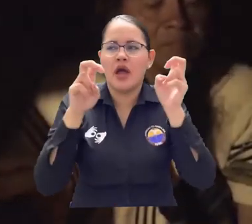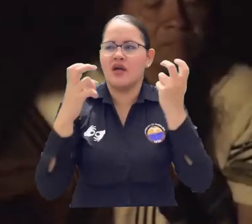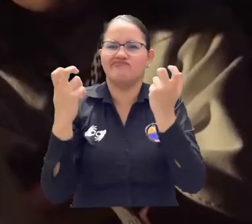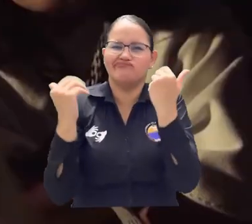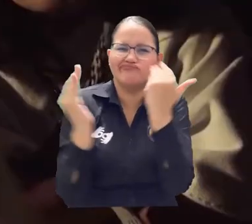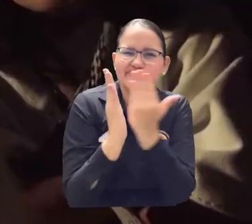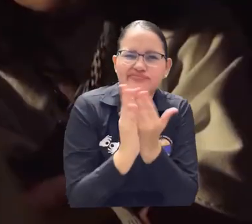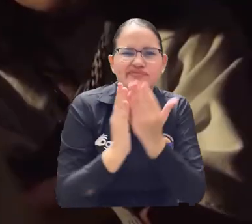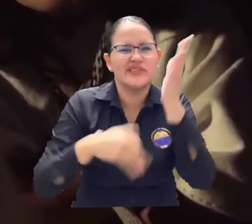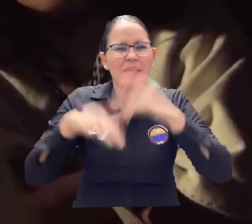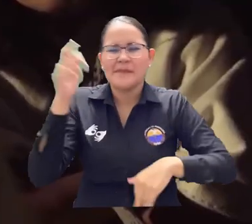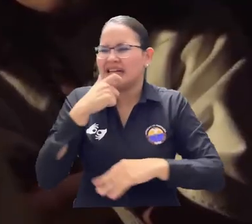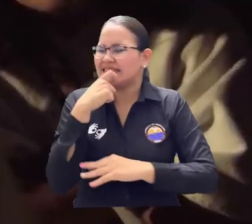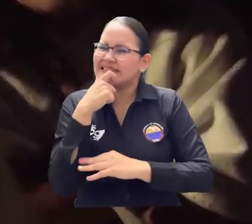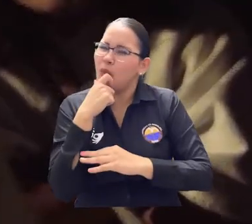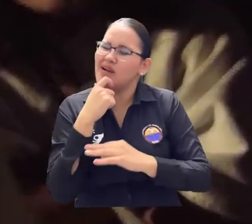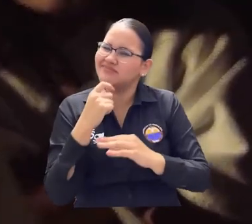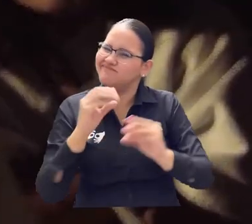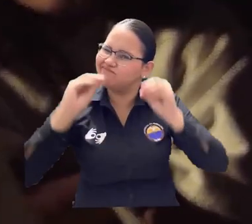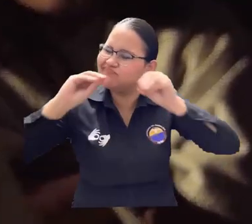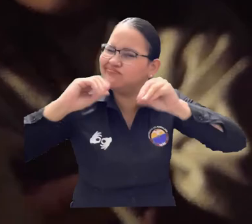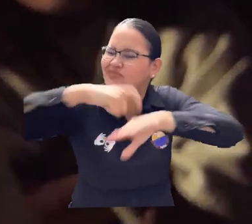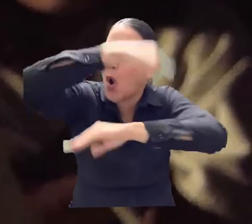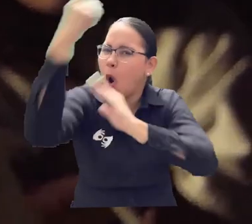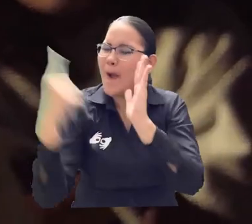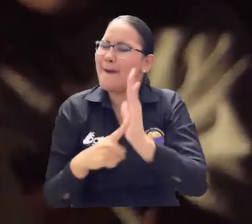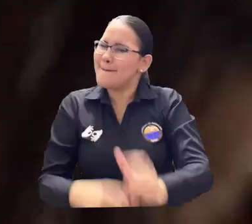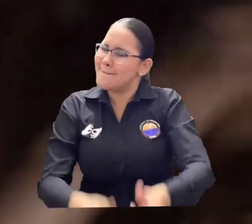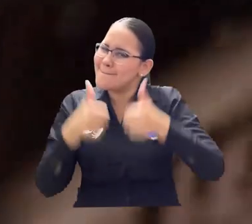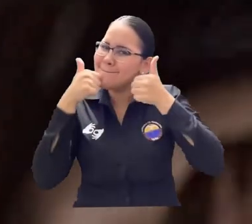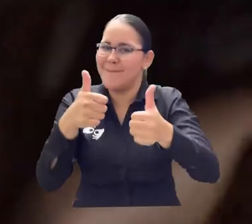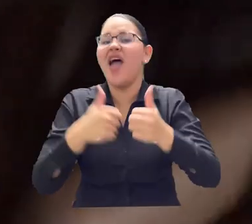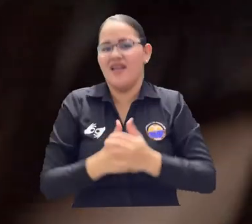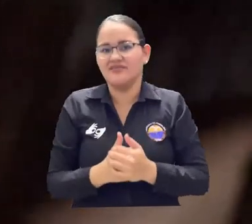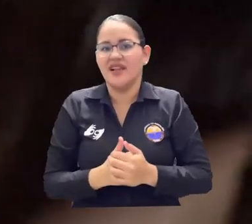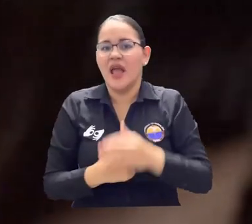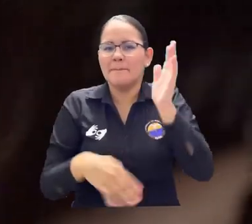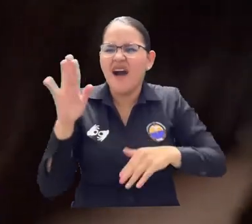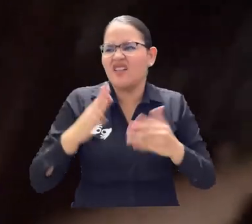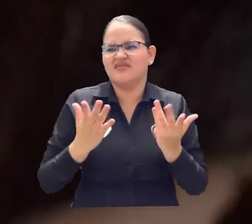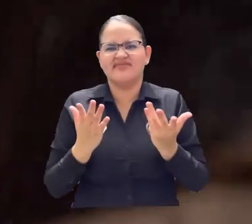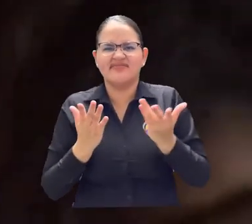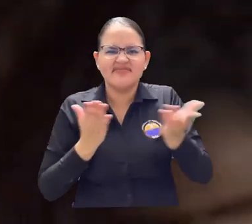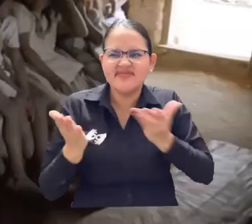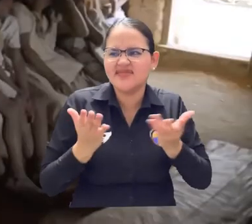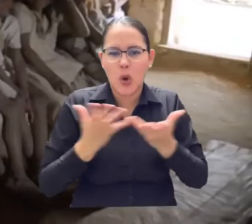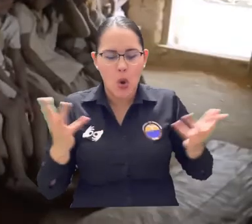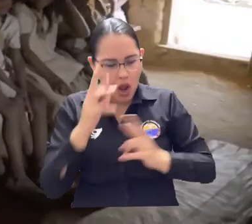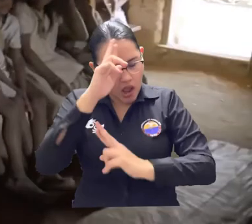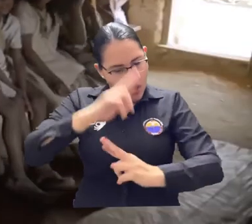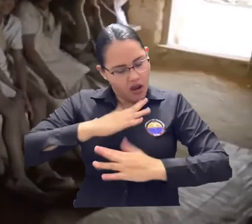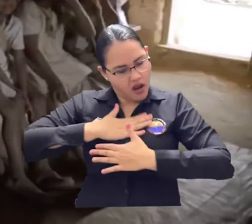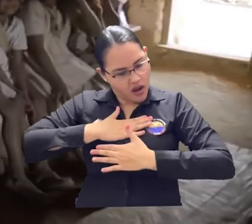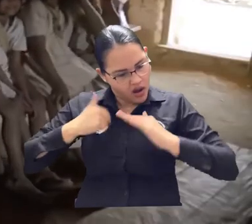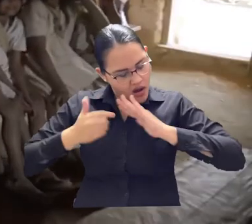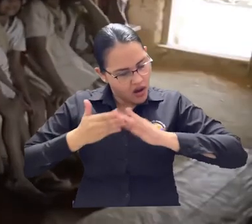educación, sino que ya de manera integral para el buen vivir donde presta sus servicios y donde vive su